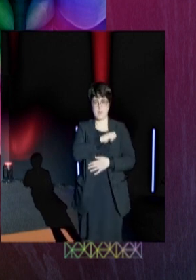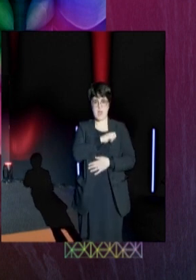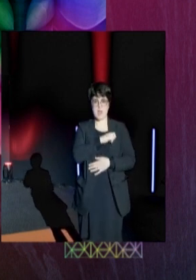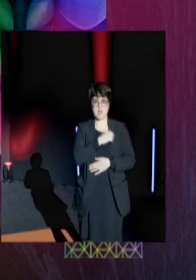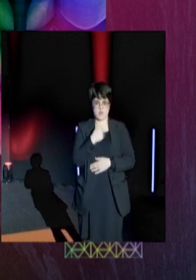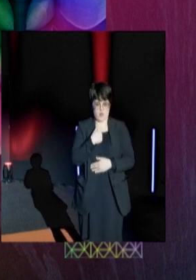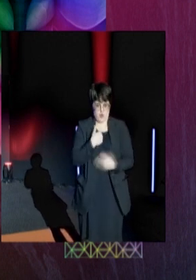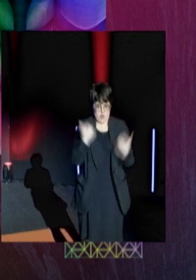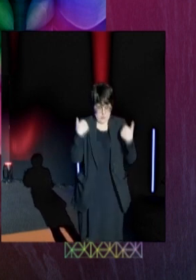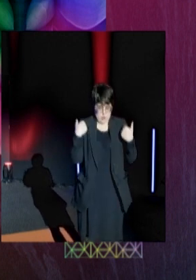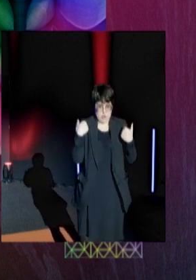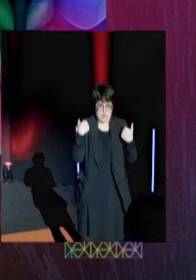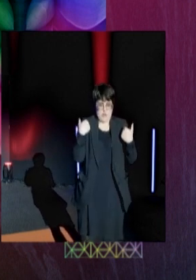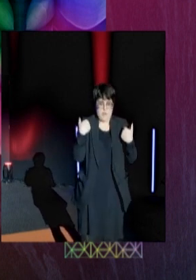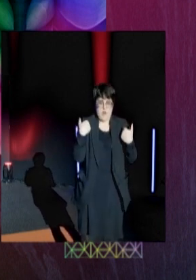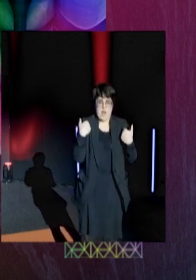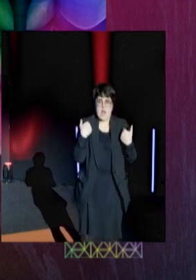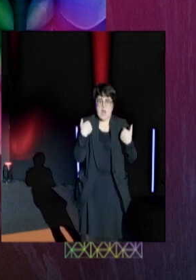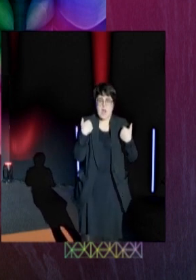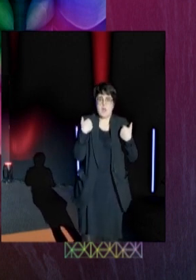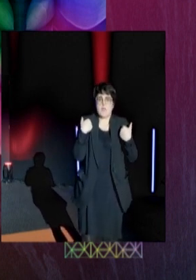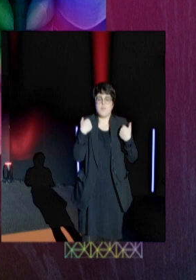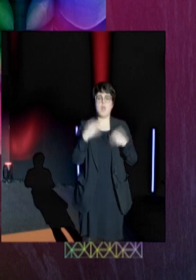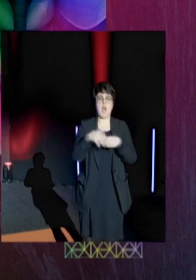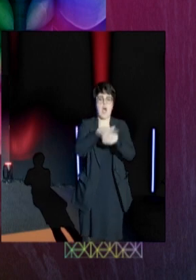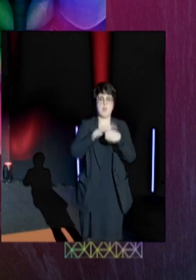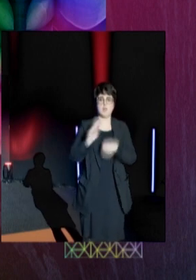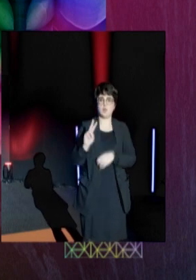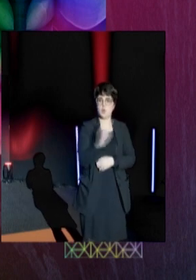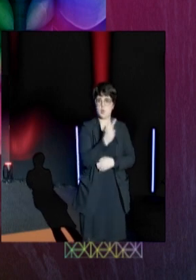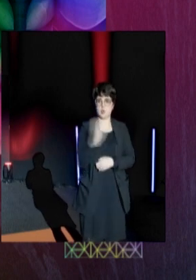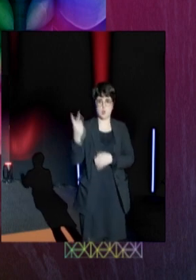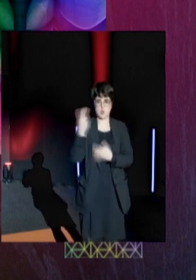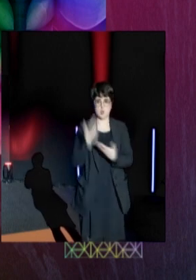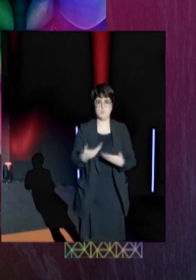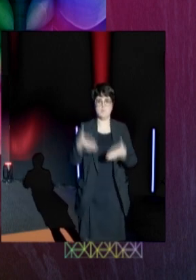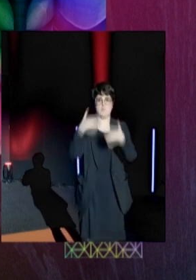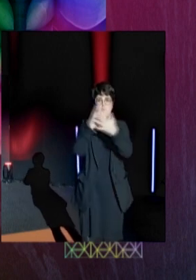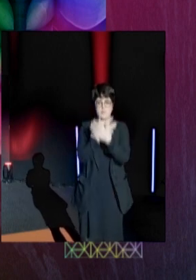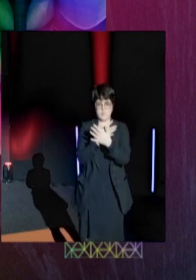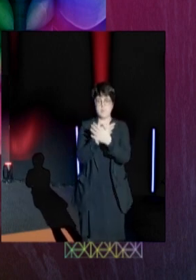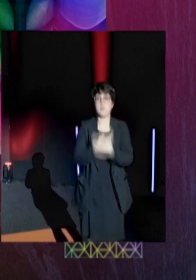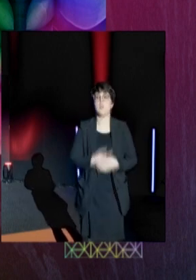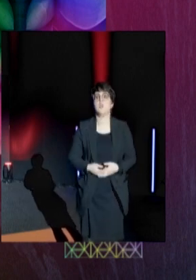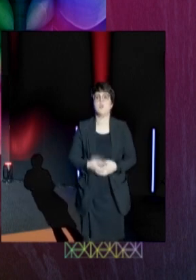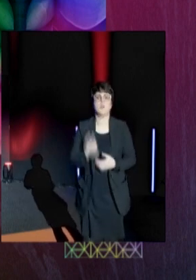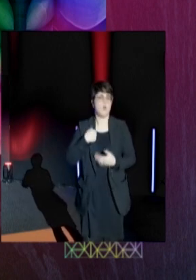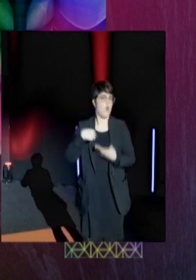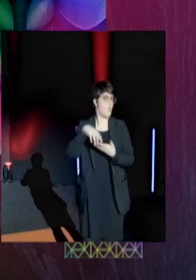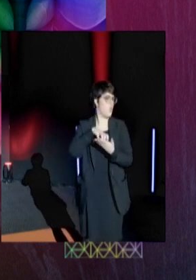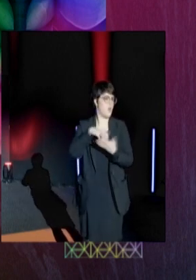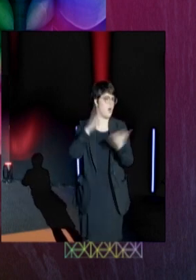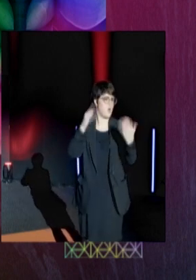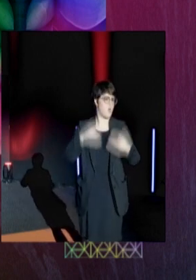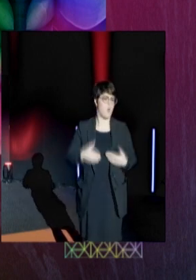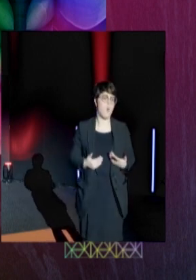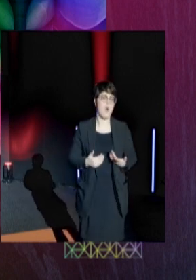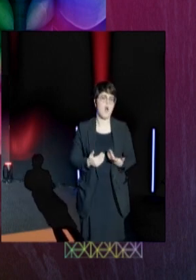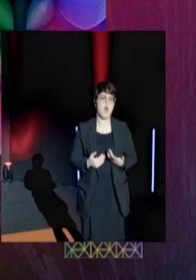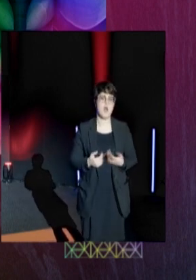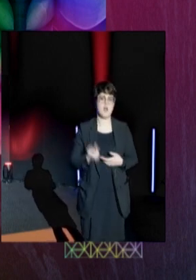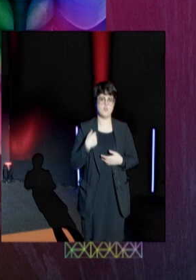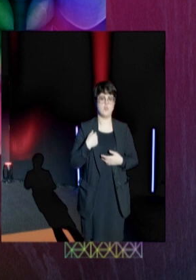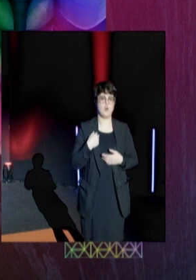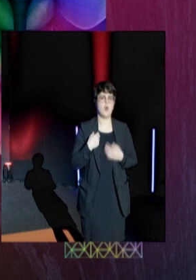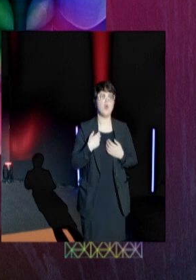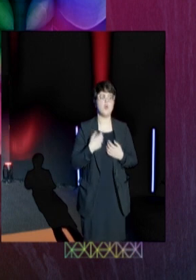ejerzo yo eh englobe estos dos ámbitos no me cabe ninguna duda de verdad no me cabe ninguna duda yo soy